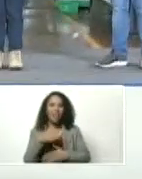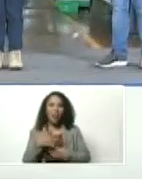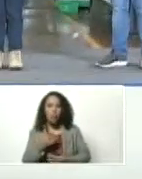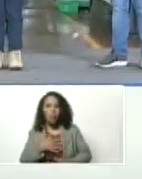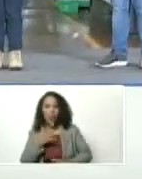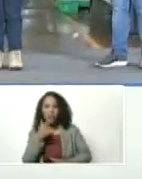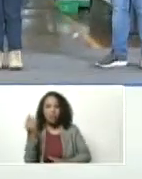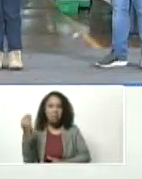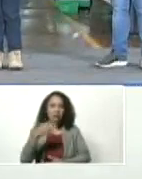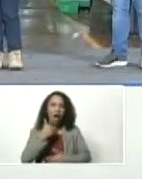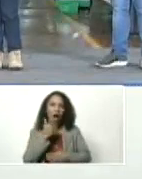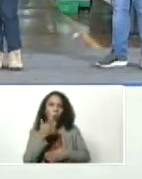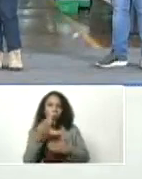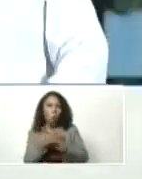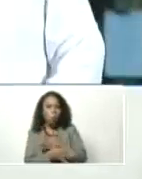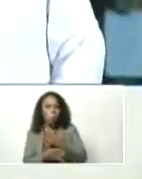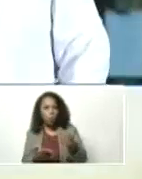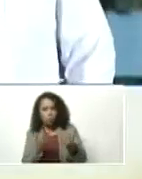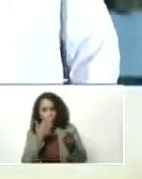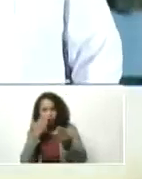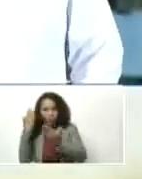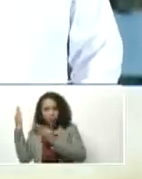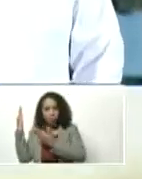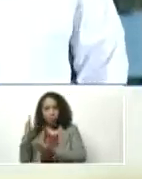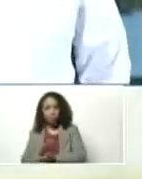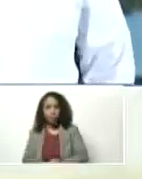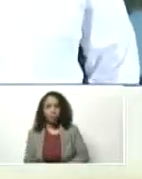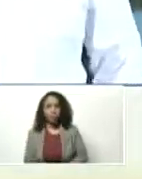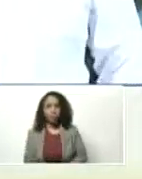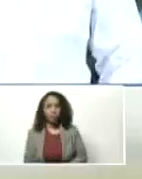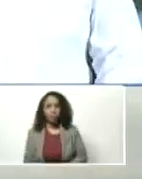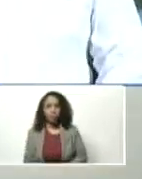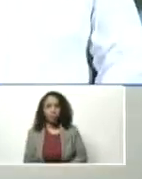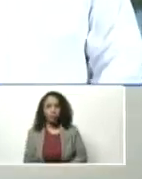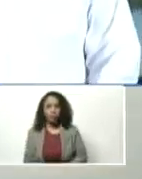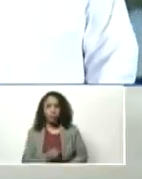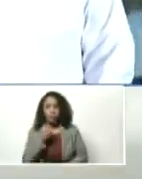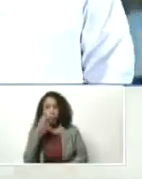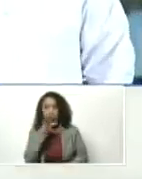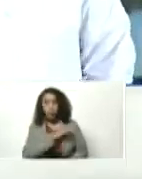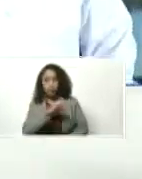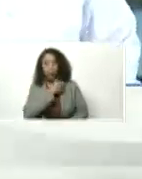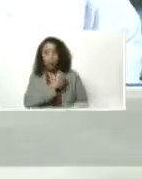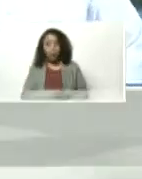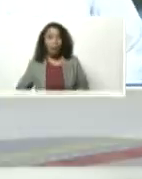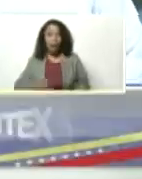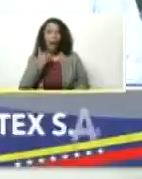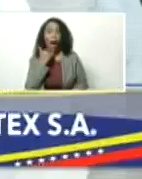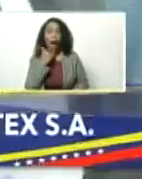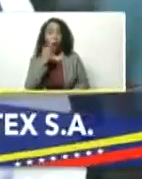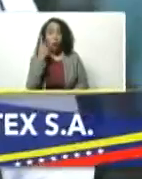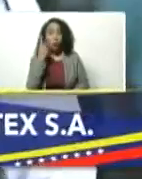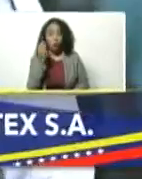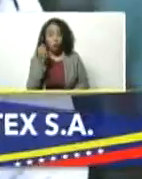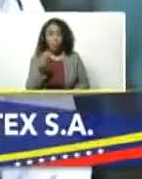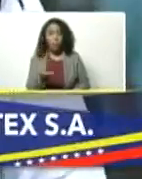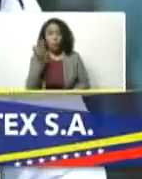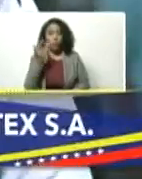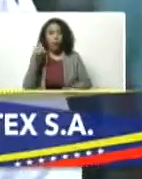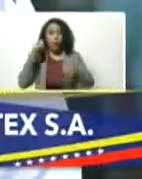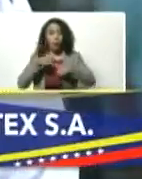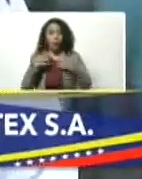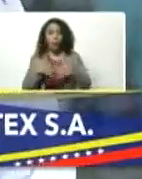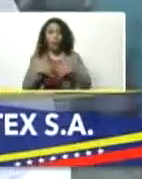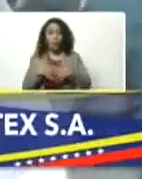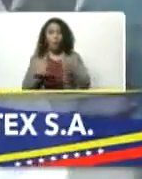decir? Adelante. Bueno, señor presidente, hay algo muy importante también, que esta empresa